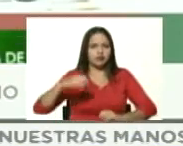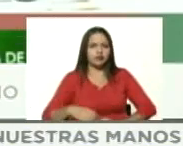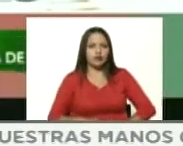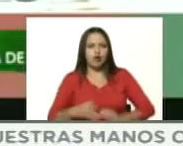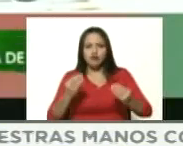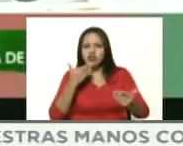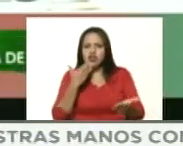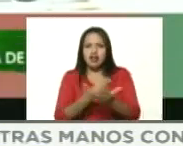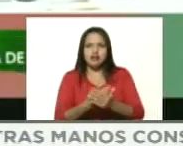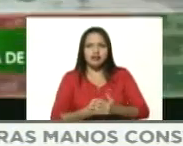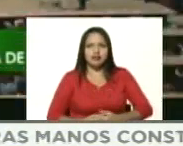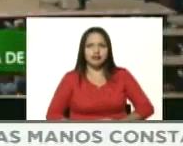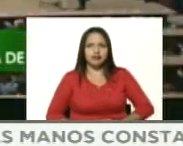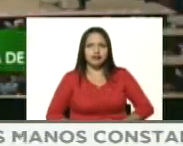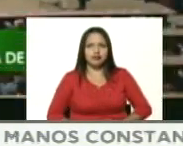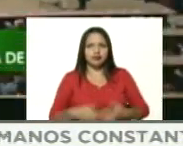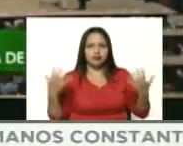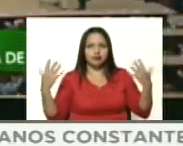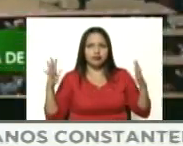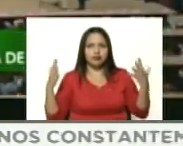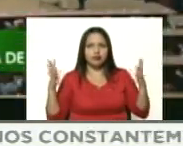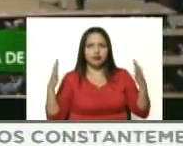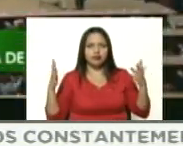Muchas gracias.